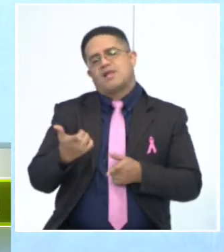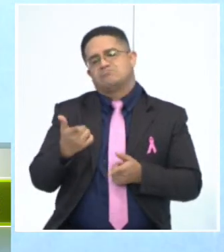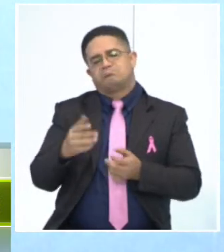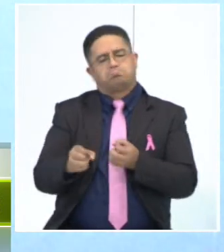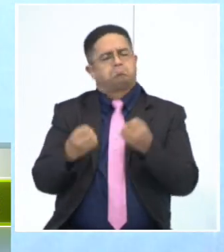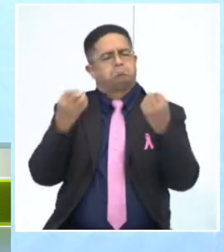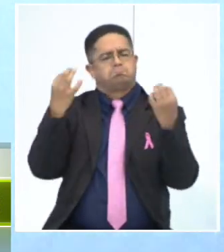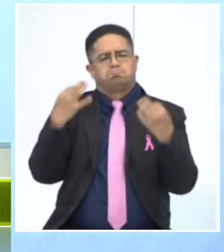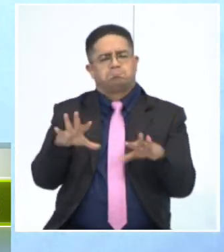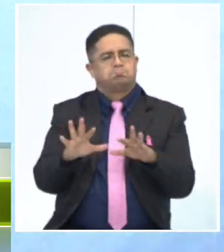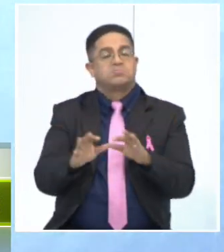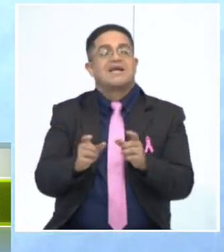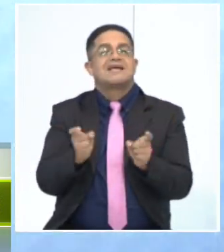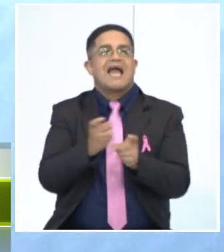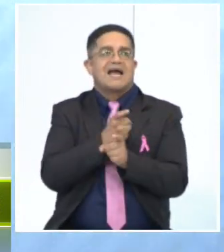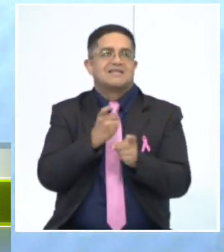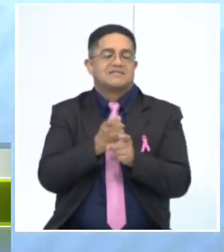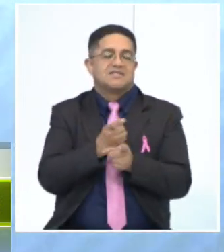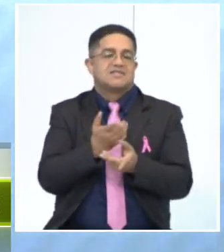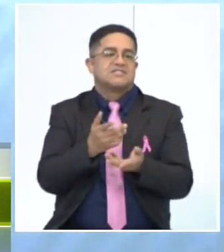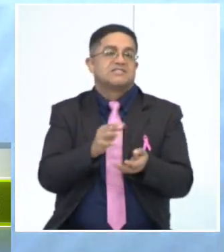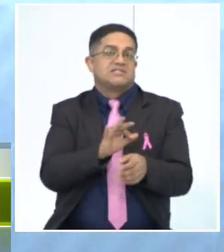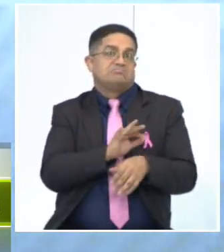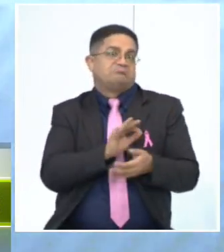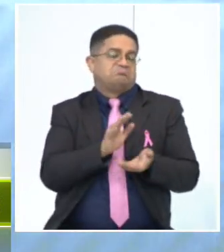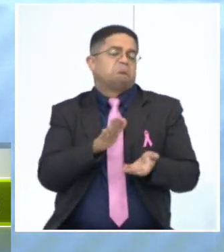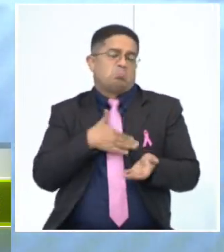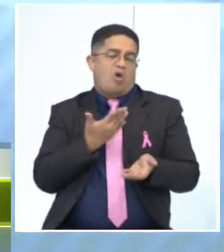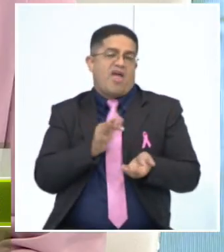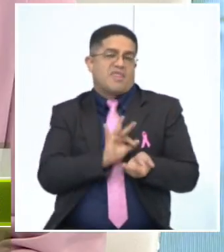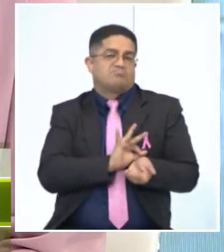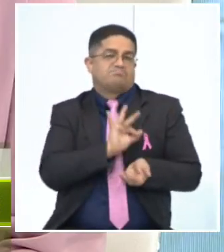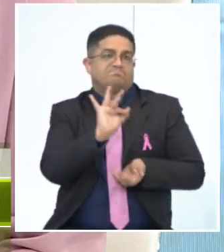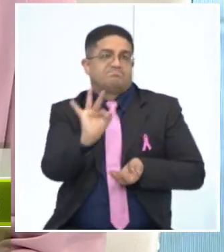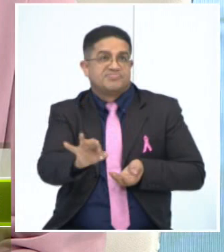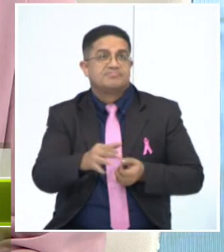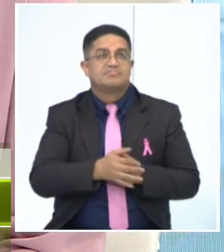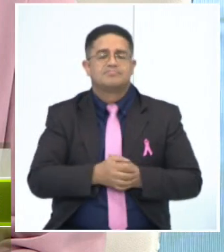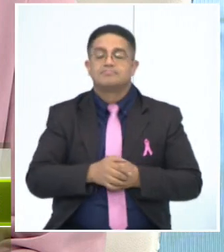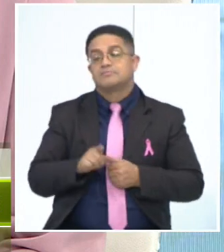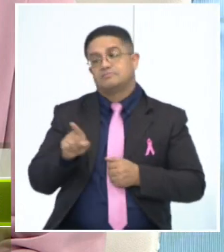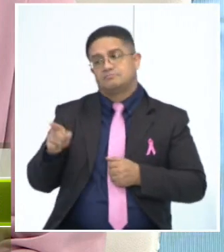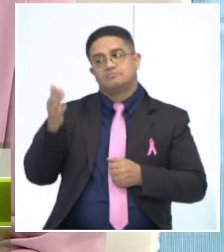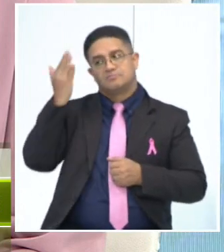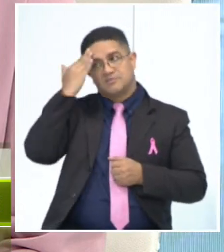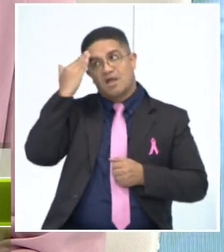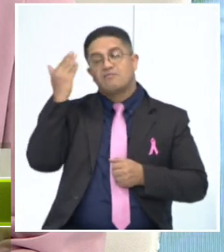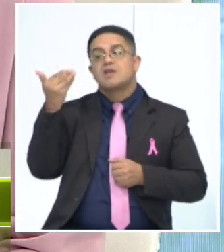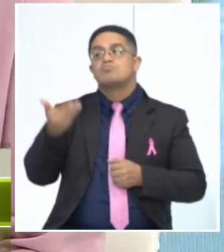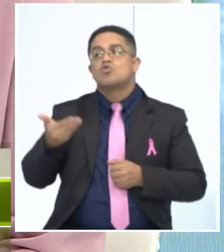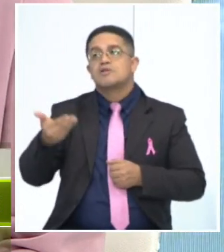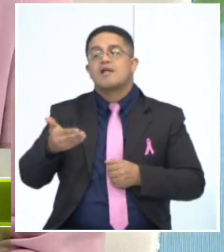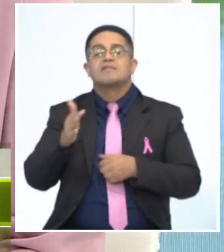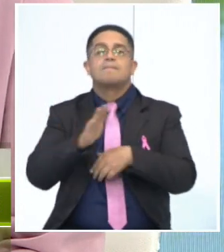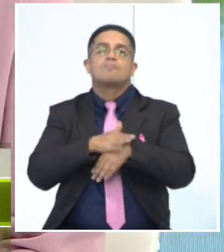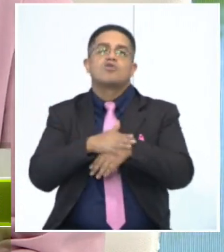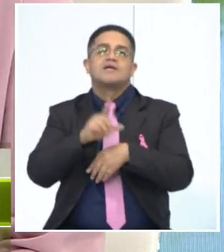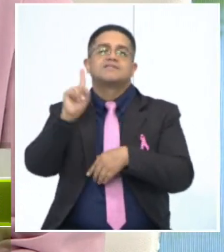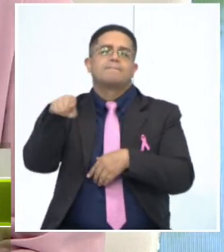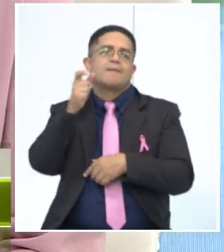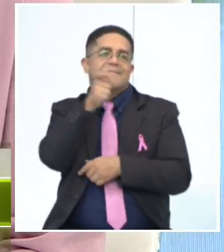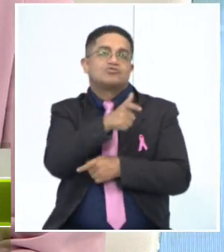de que sea un problema hereditario es muy pequeño. Saber esto es fundamental porque también baja los niveles de